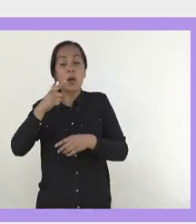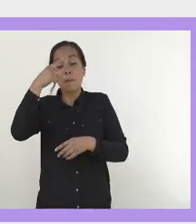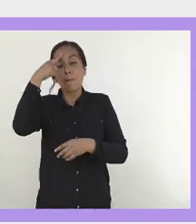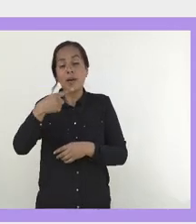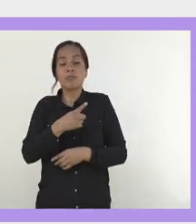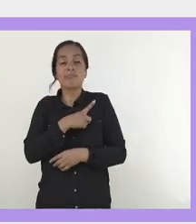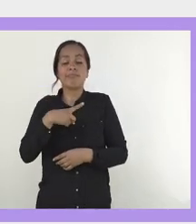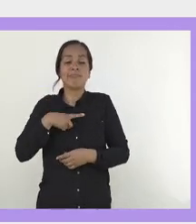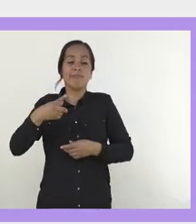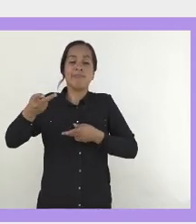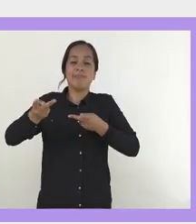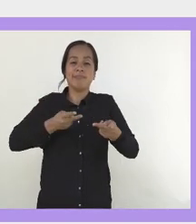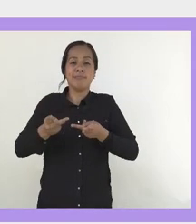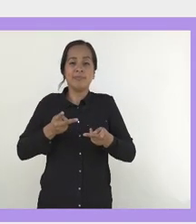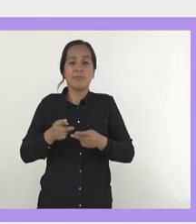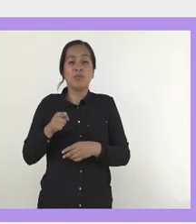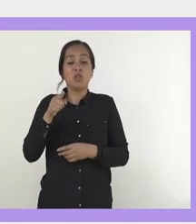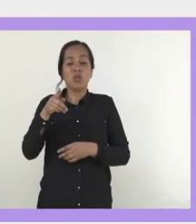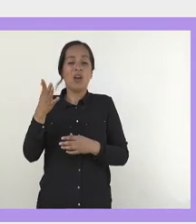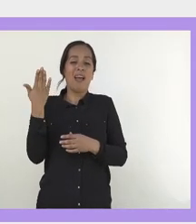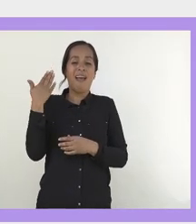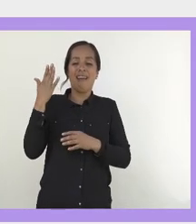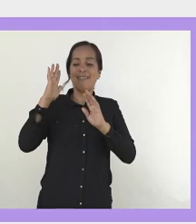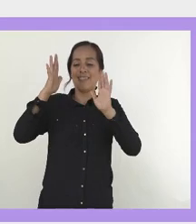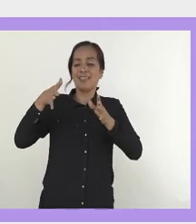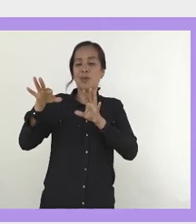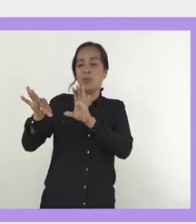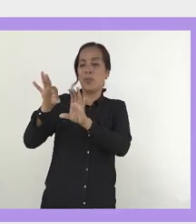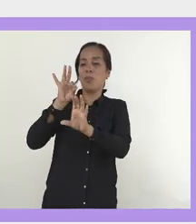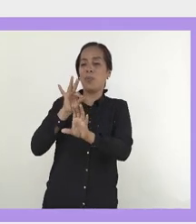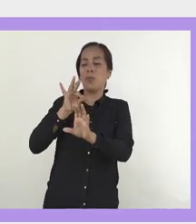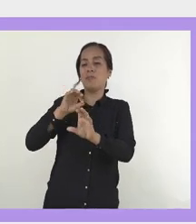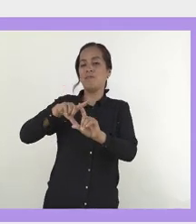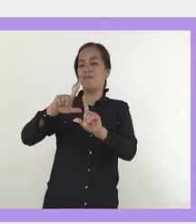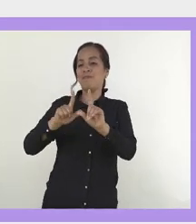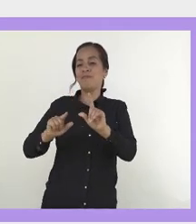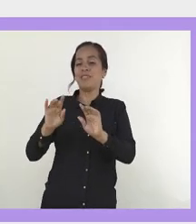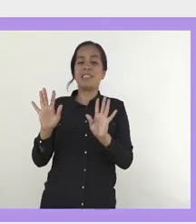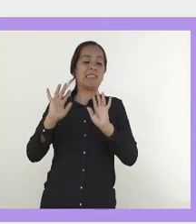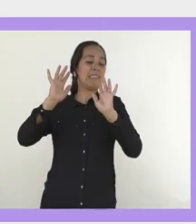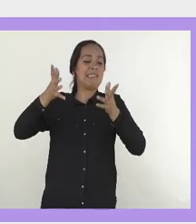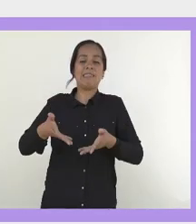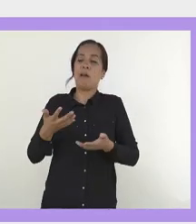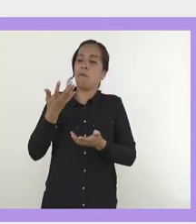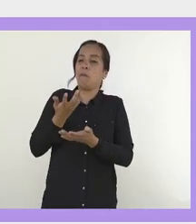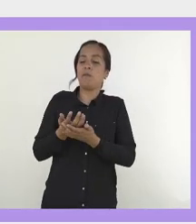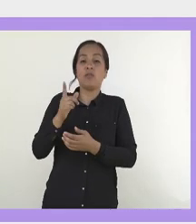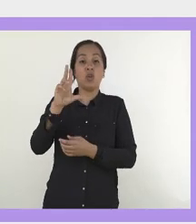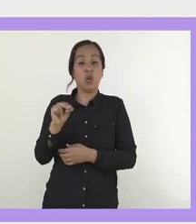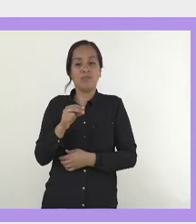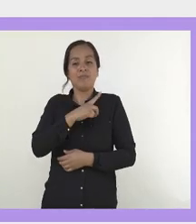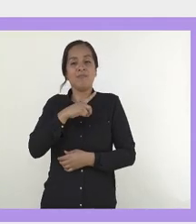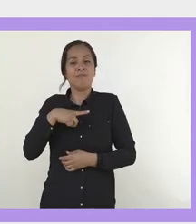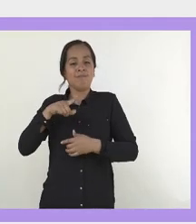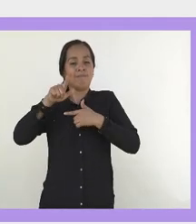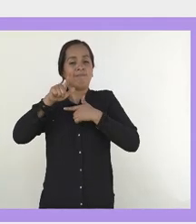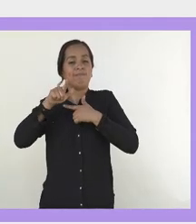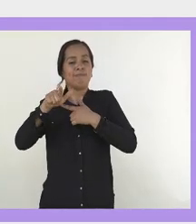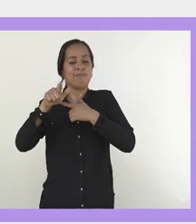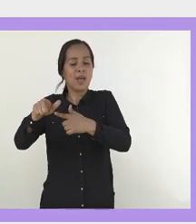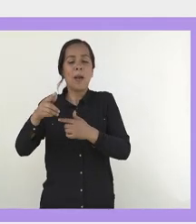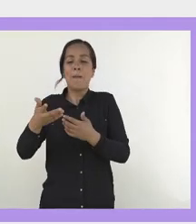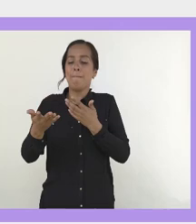preparar no porque fuimos seleccionadas nacionales quiere decir que la selección nos pertenece no nos tenemos que preparar necesitamos